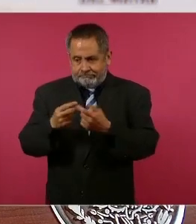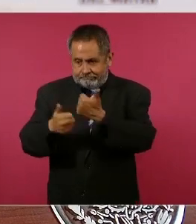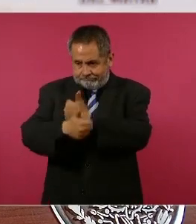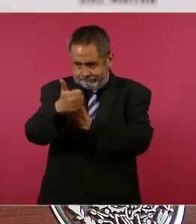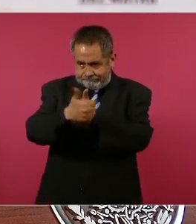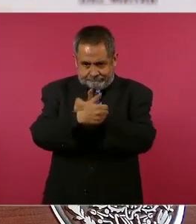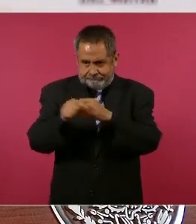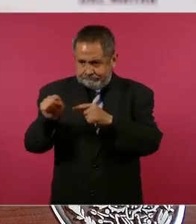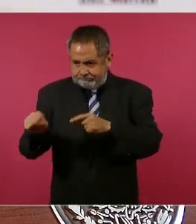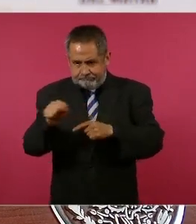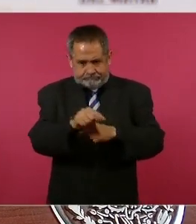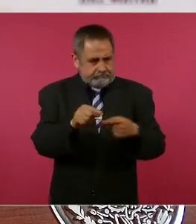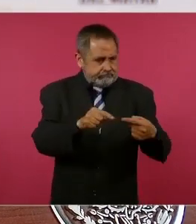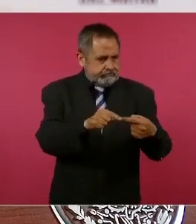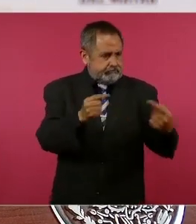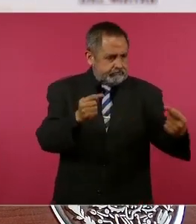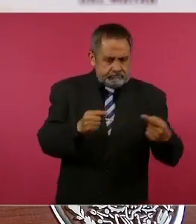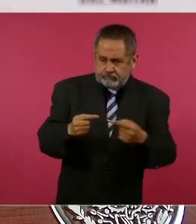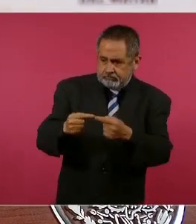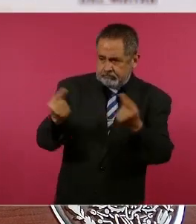de que haya oposición